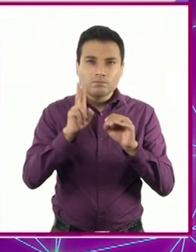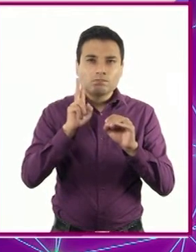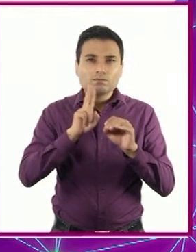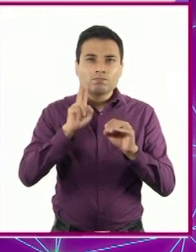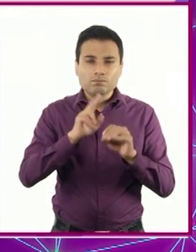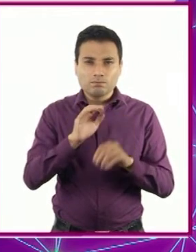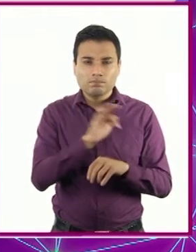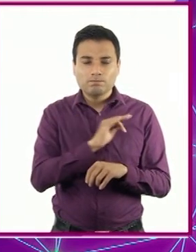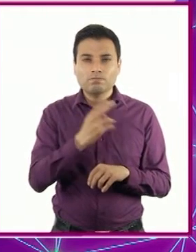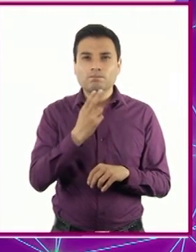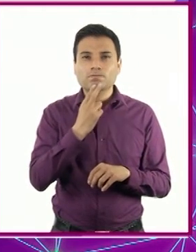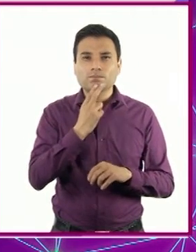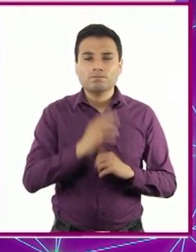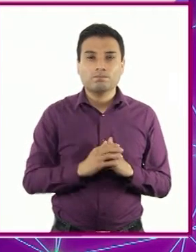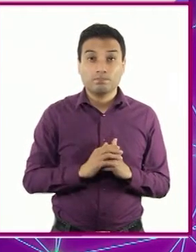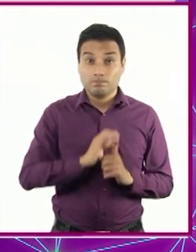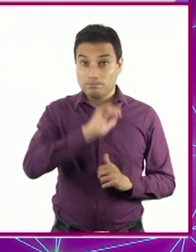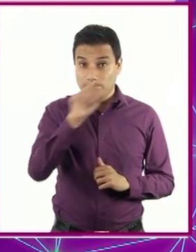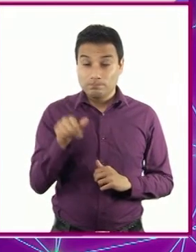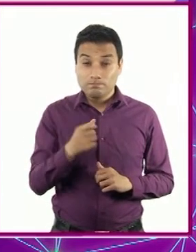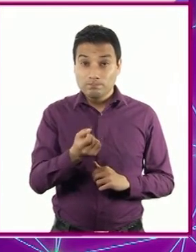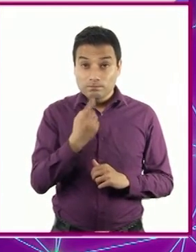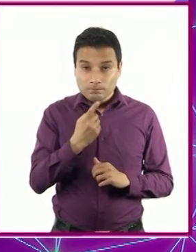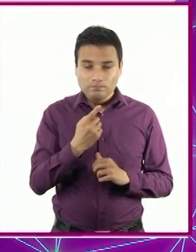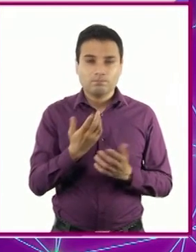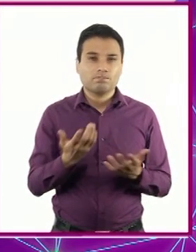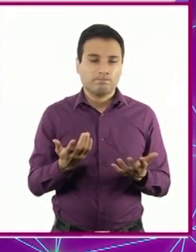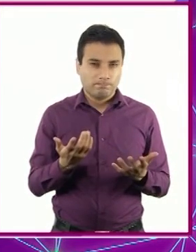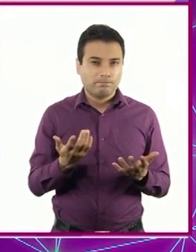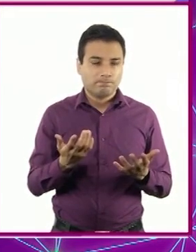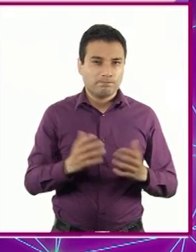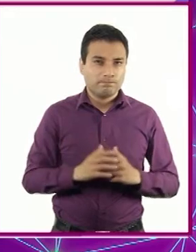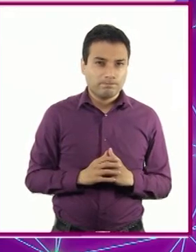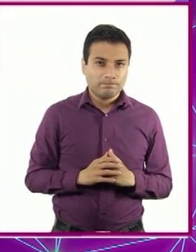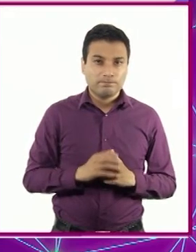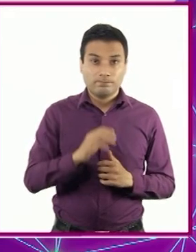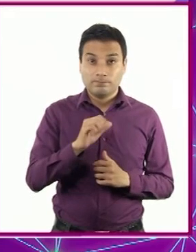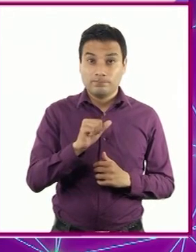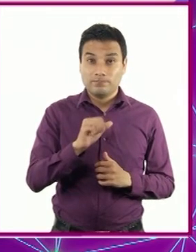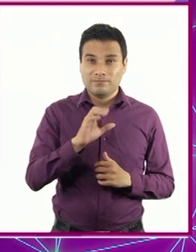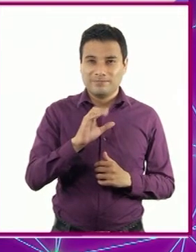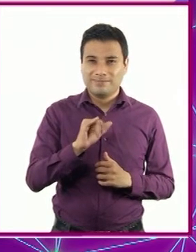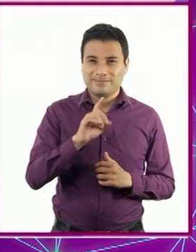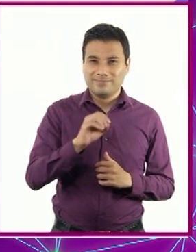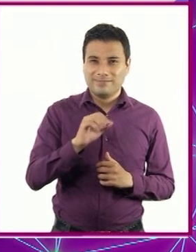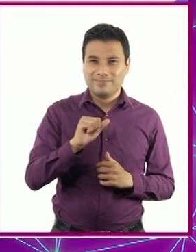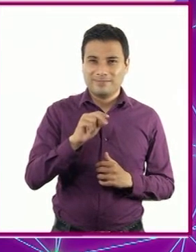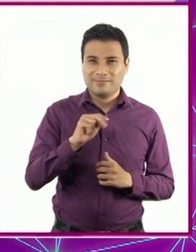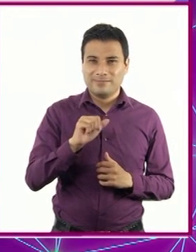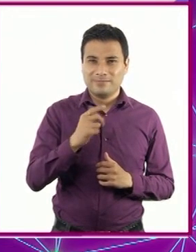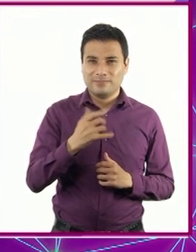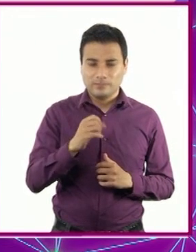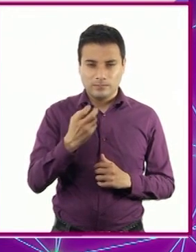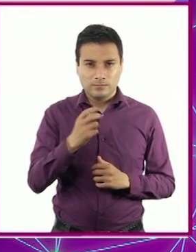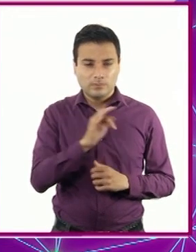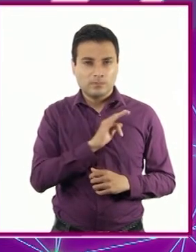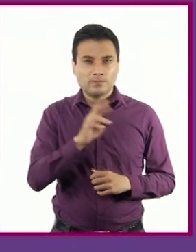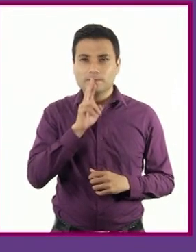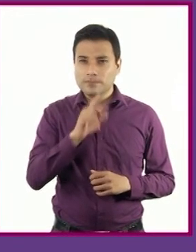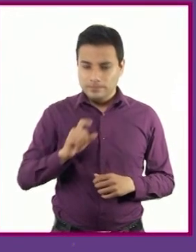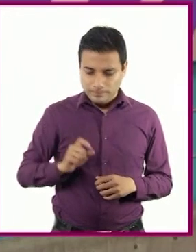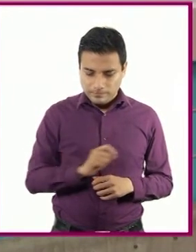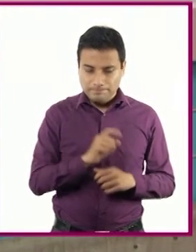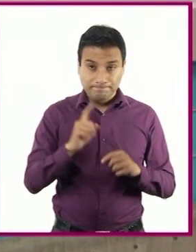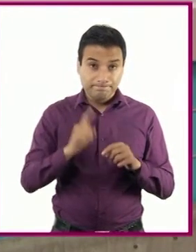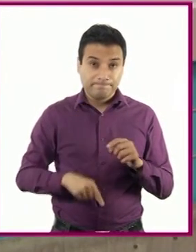cuachalalate y se concluyó que los compuestos conocidos como ácidos anacárdicos tienen mejor actividad para matar a la